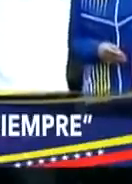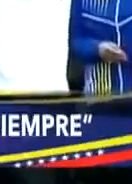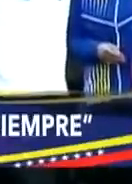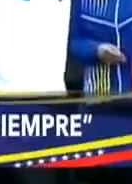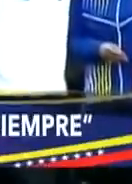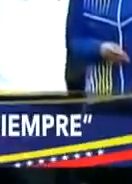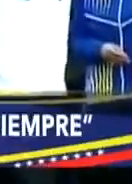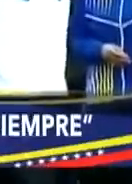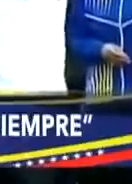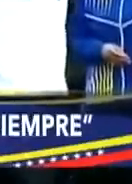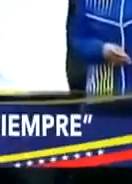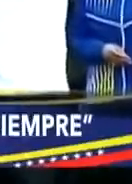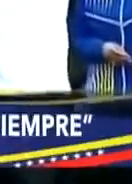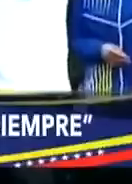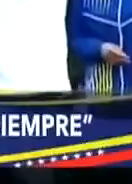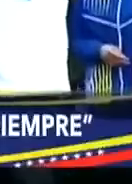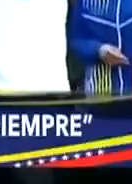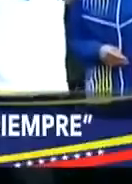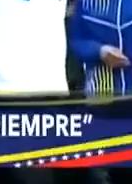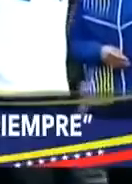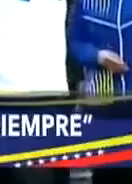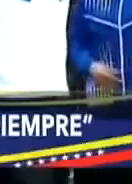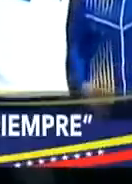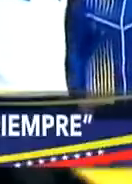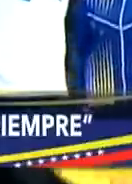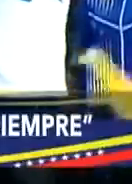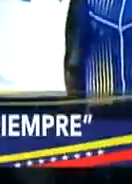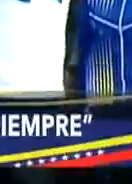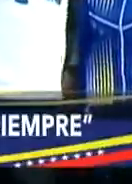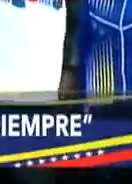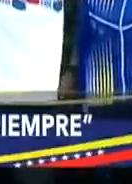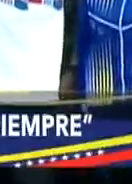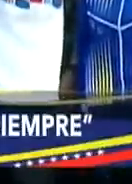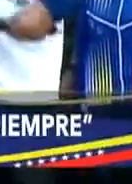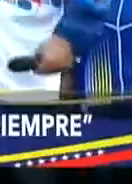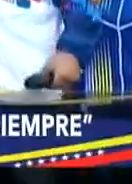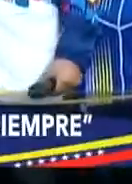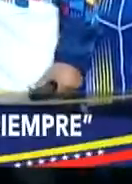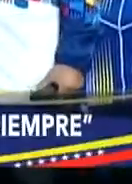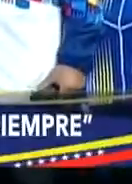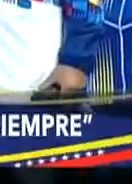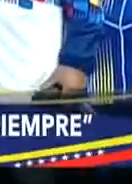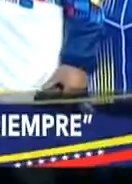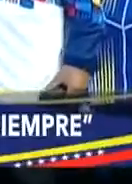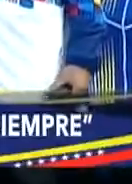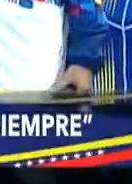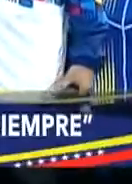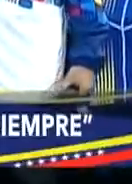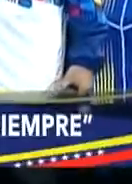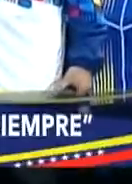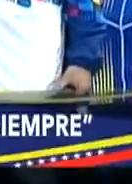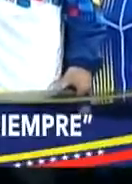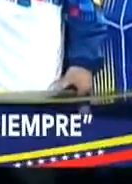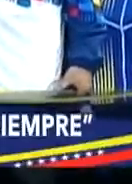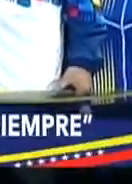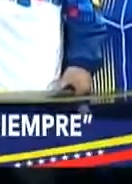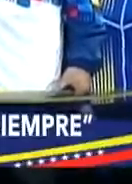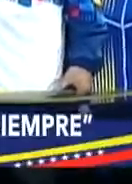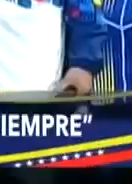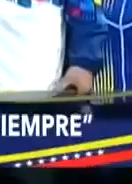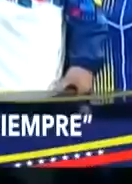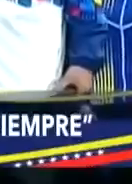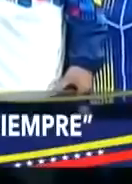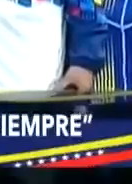Chávez no es otra cosa que lucha por la dignidad. Chávez no es otra cosa que trabajo